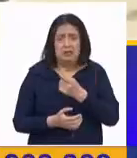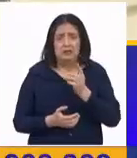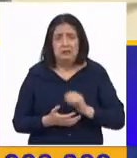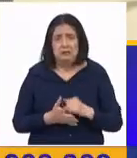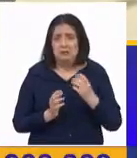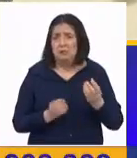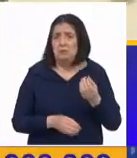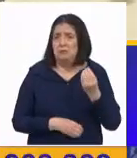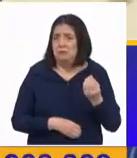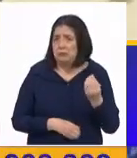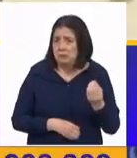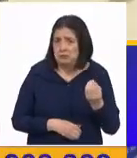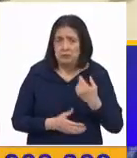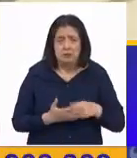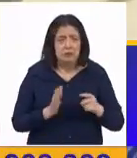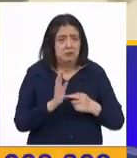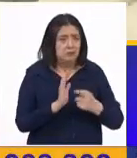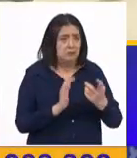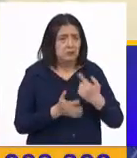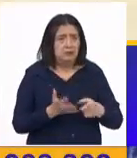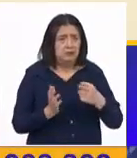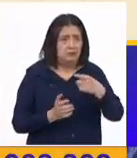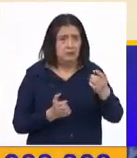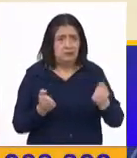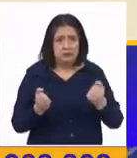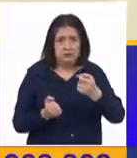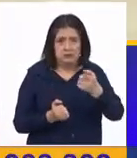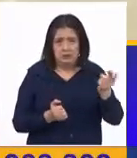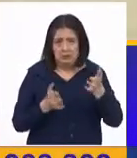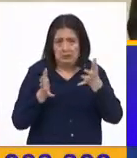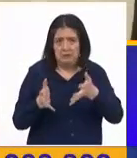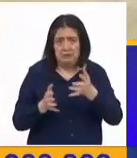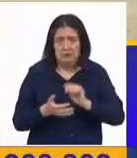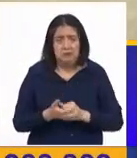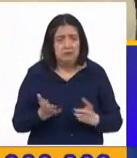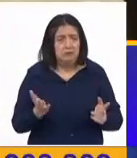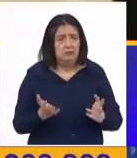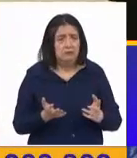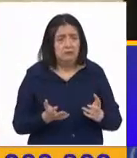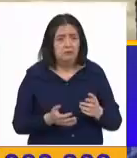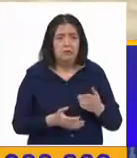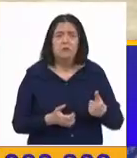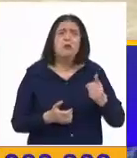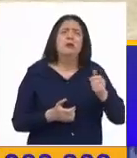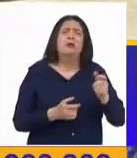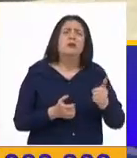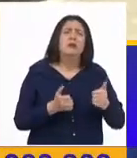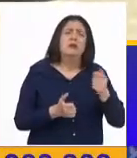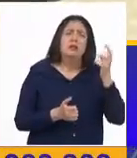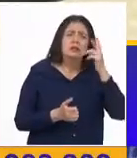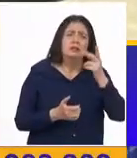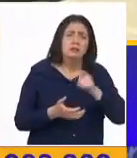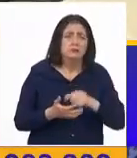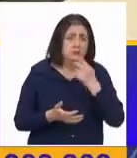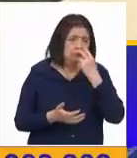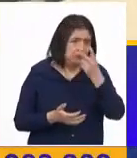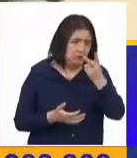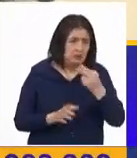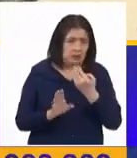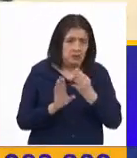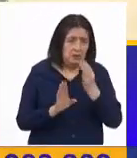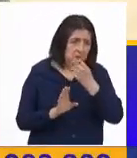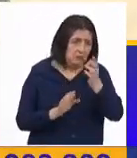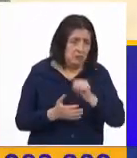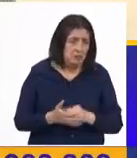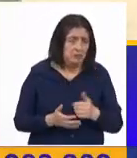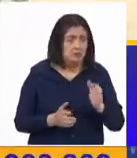por simplemente mostrar... ¿Bajo qué argumento? Los vehículos que están abandonados, precisamente como este que está en la puerta de